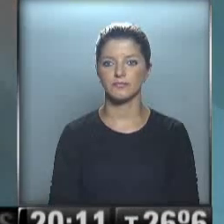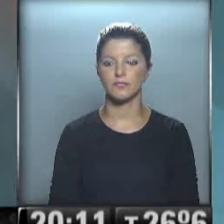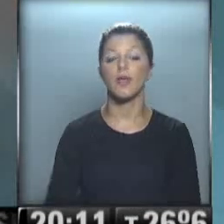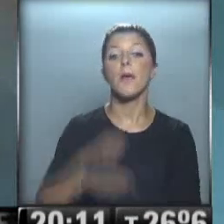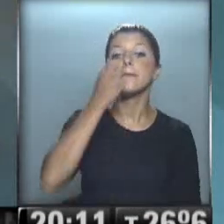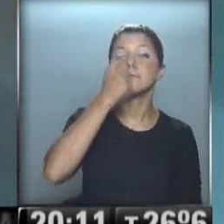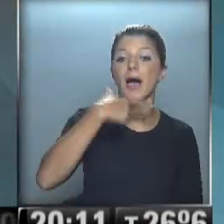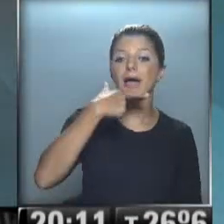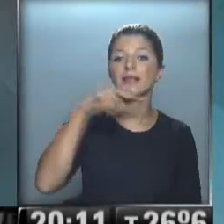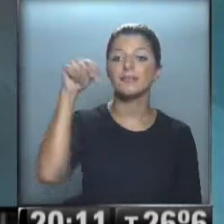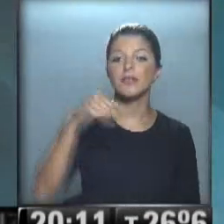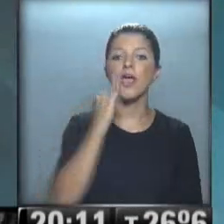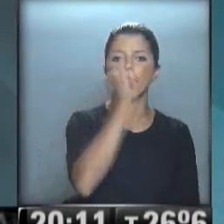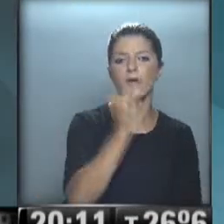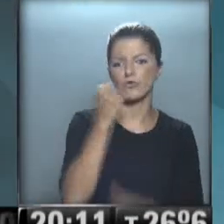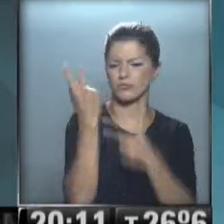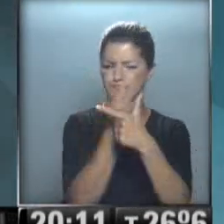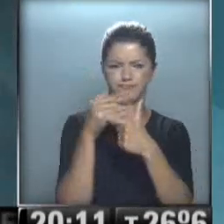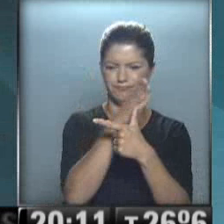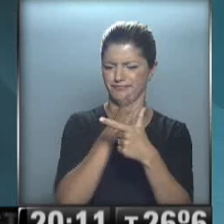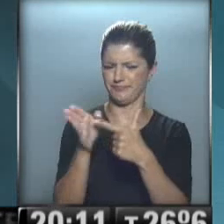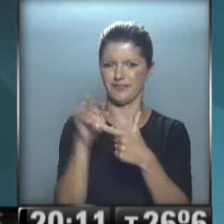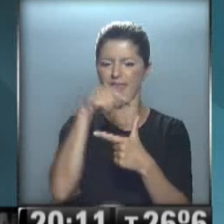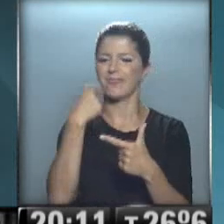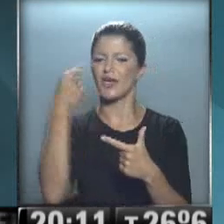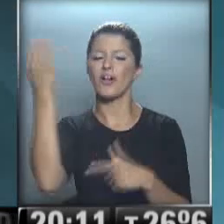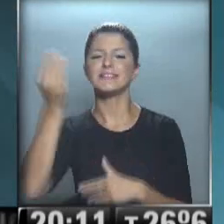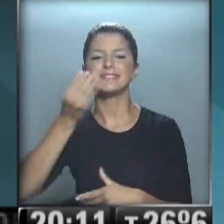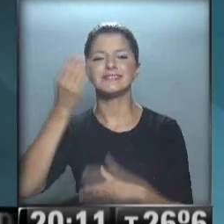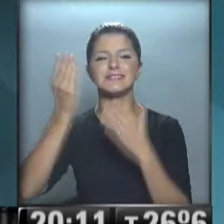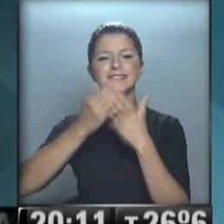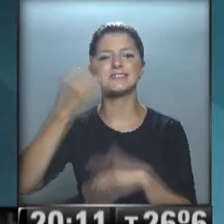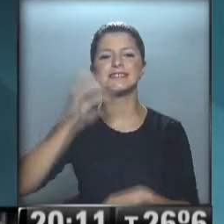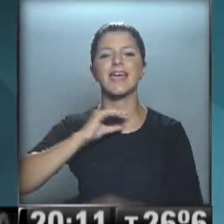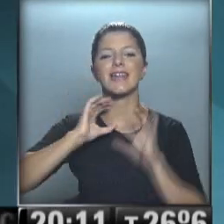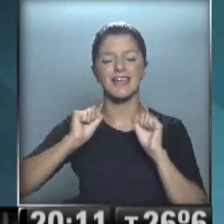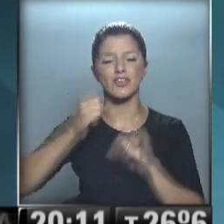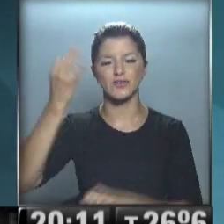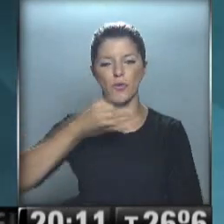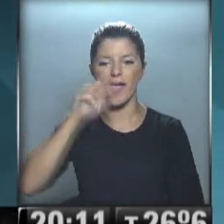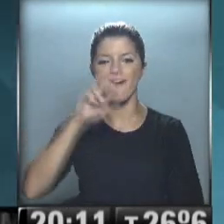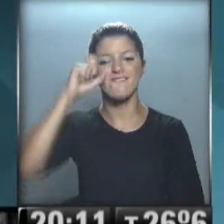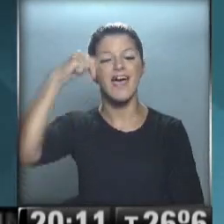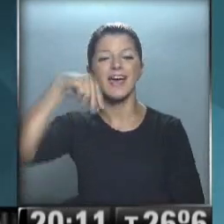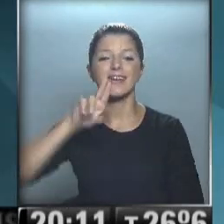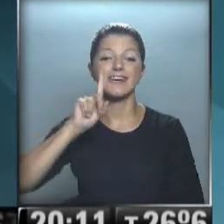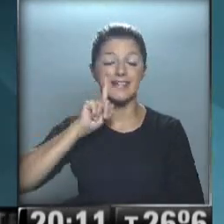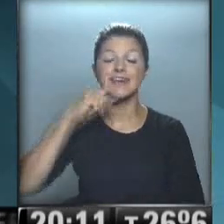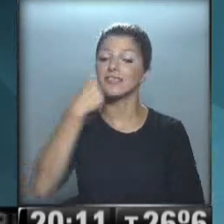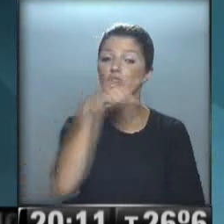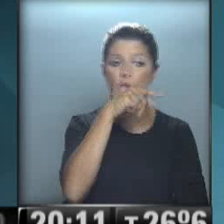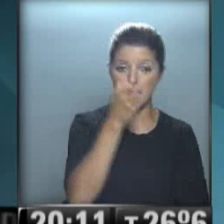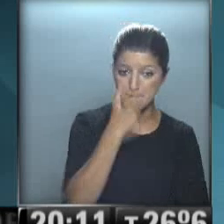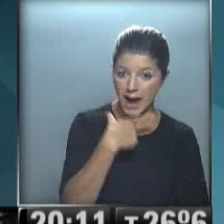Macri tiene un doble discurso, así lo aseguró el secretario de Seguridad Sergio Berni, quien señaló que el jefe de gobierno